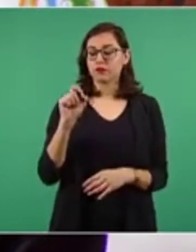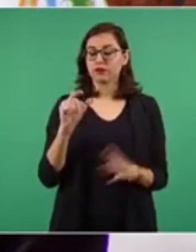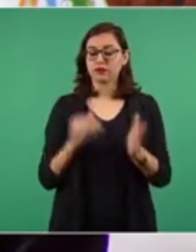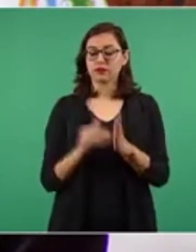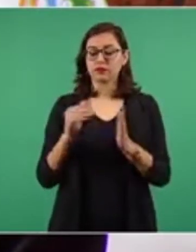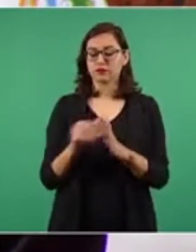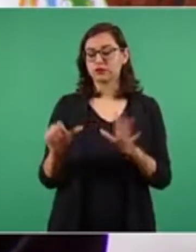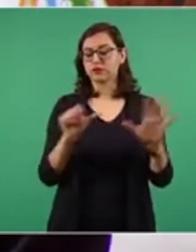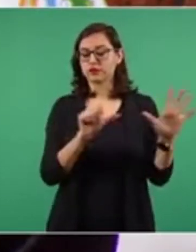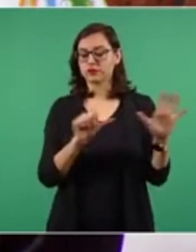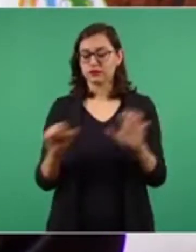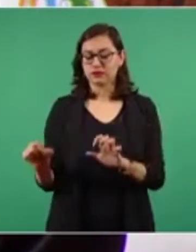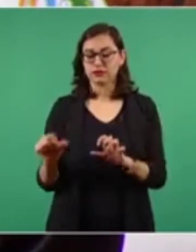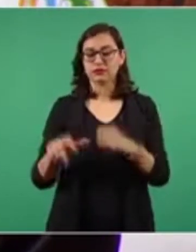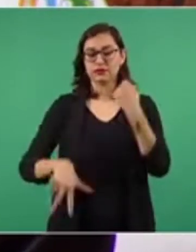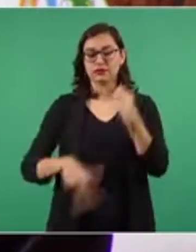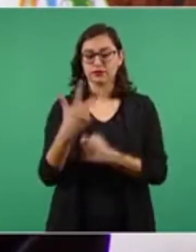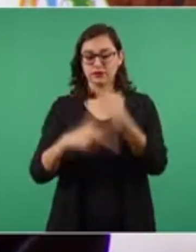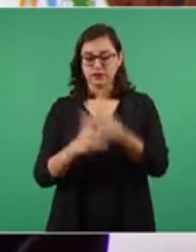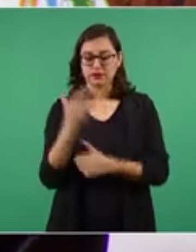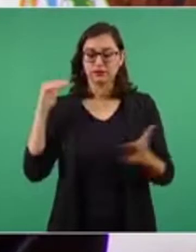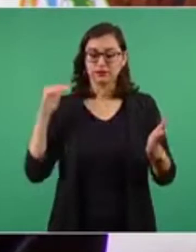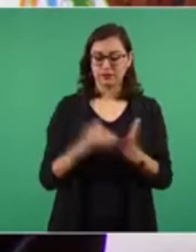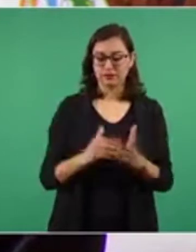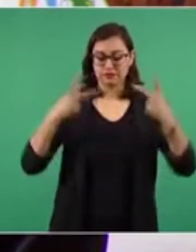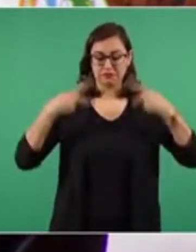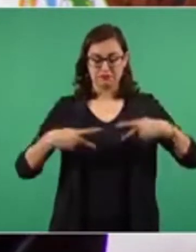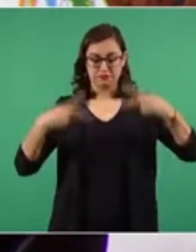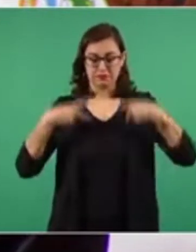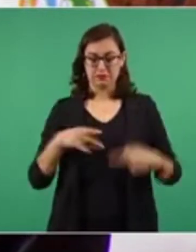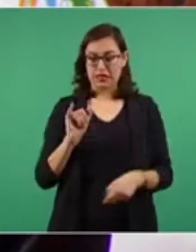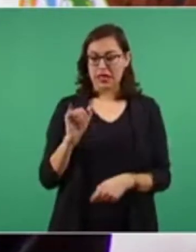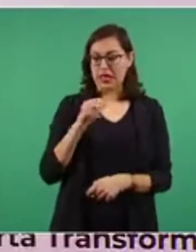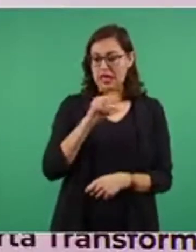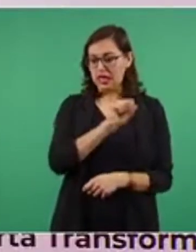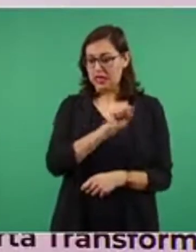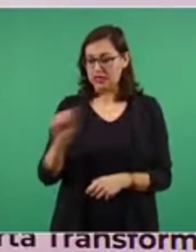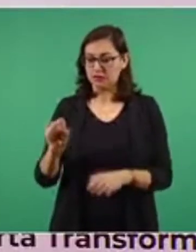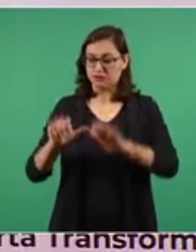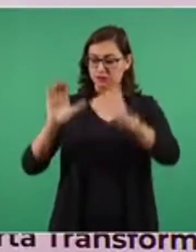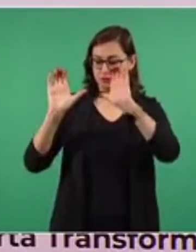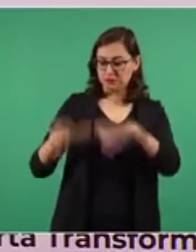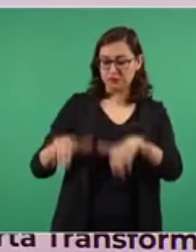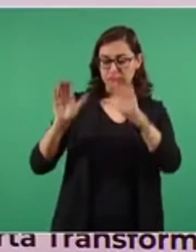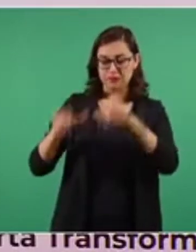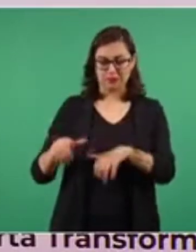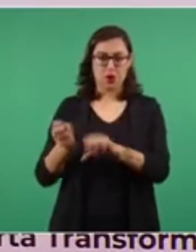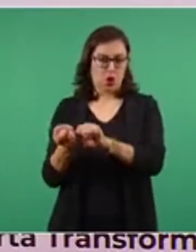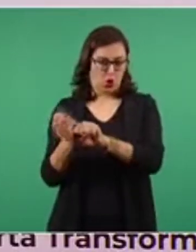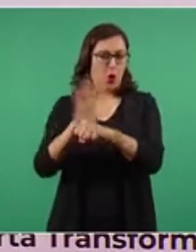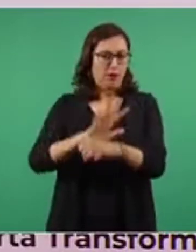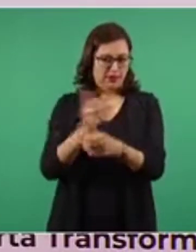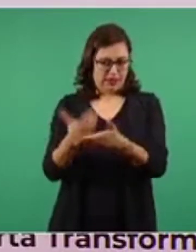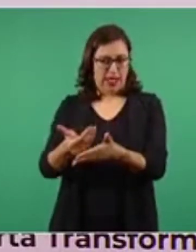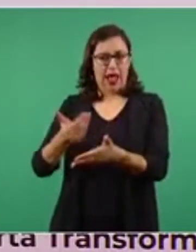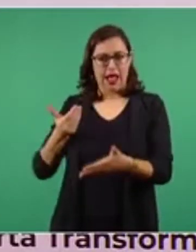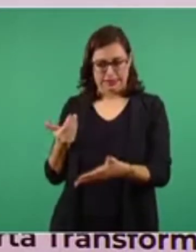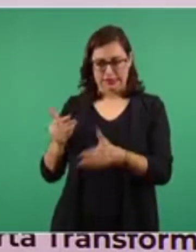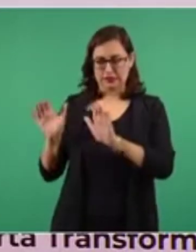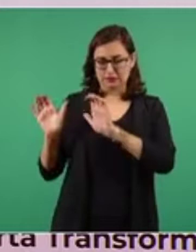20.613.000 trabajadores inscritos en el Seguro Social antes de la pandemia, se